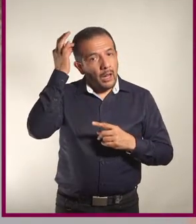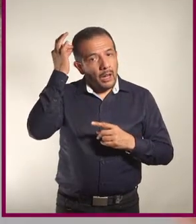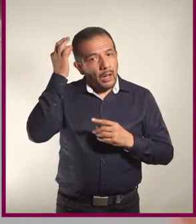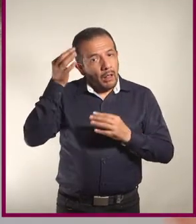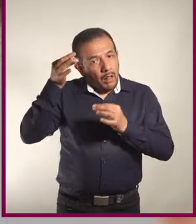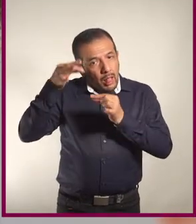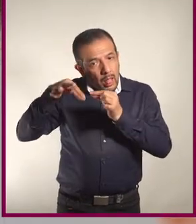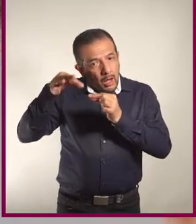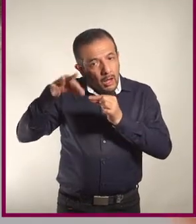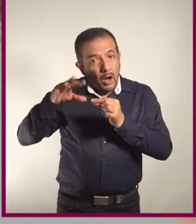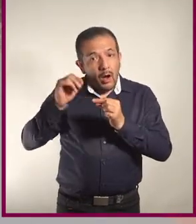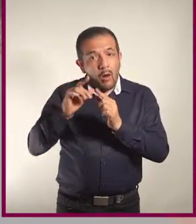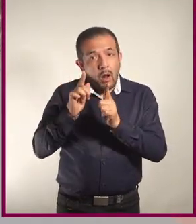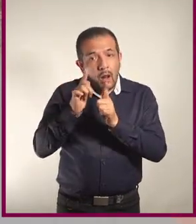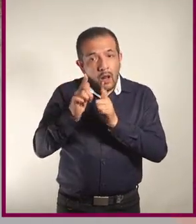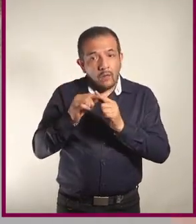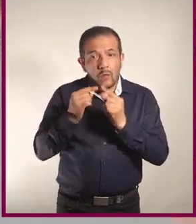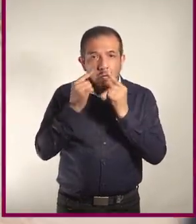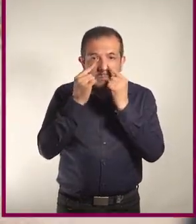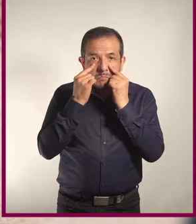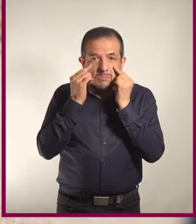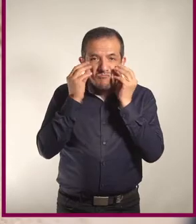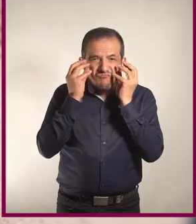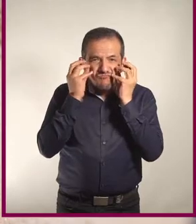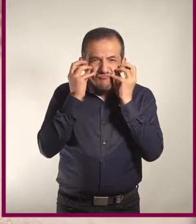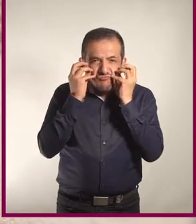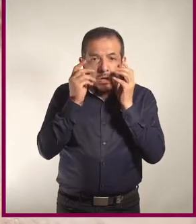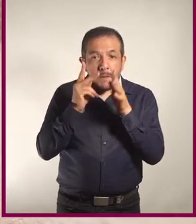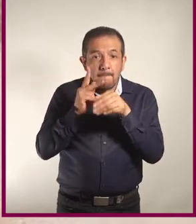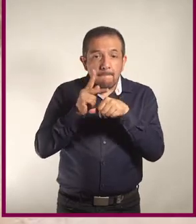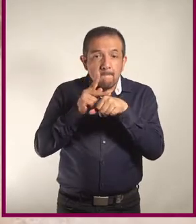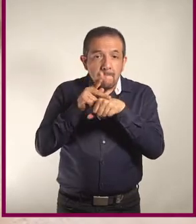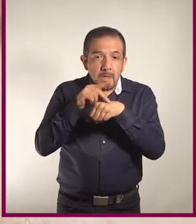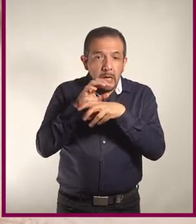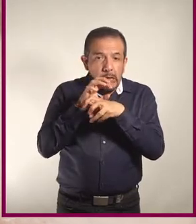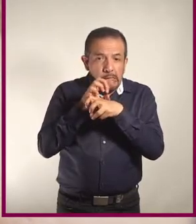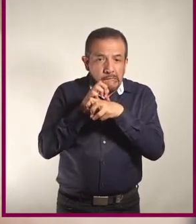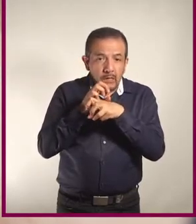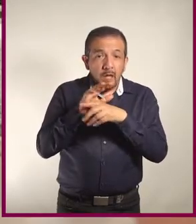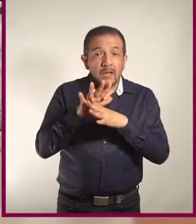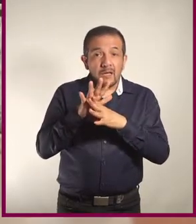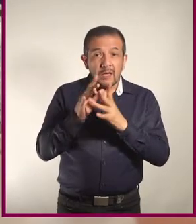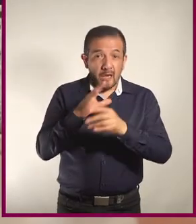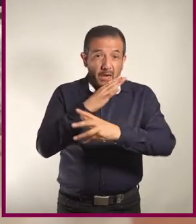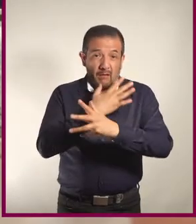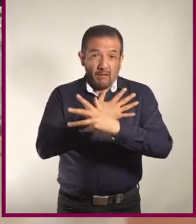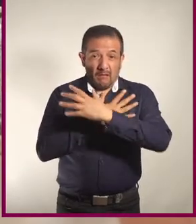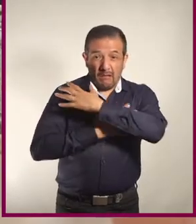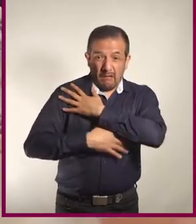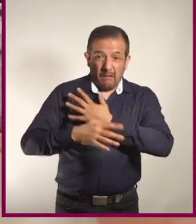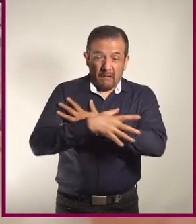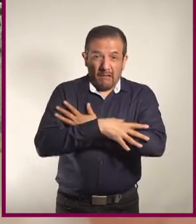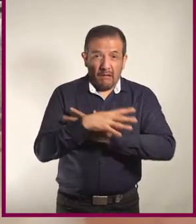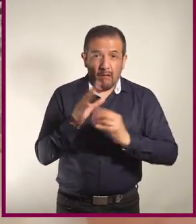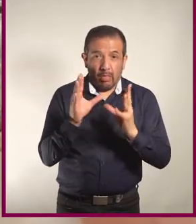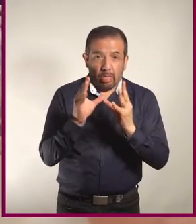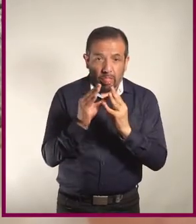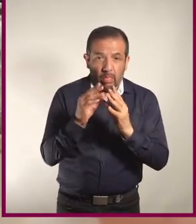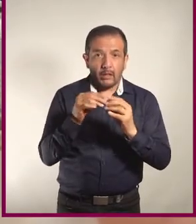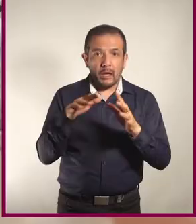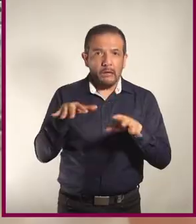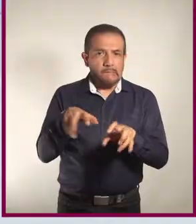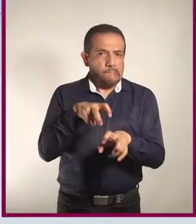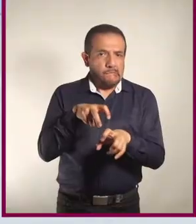crecimiento lento y caída del cabello, arrugas y debilitamiento de la piel, pérdida de masa muscular y